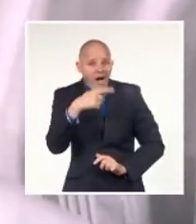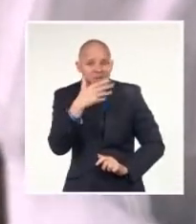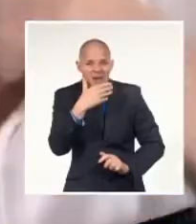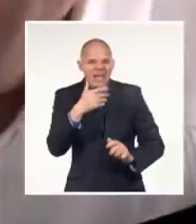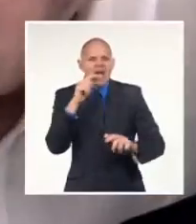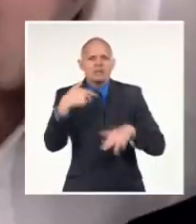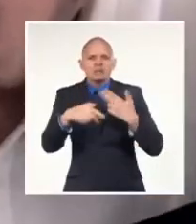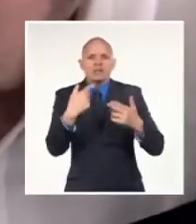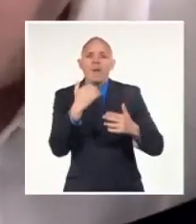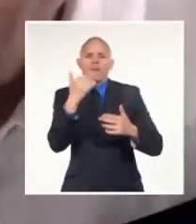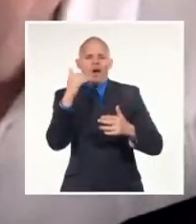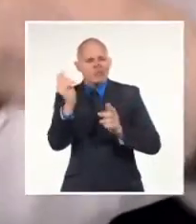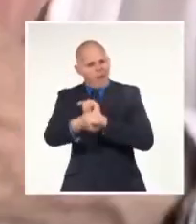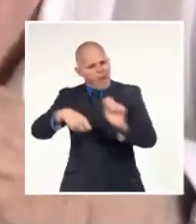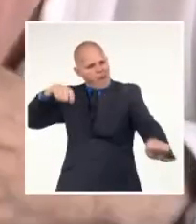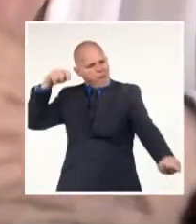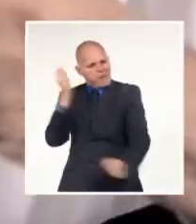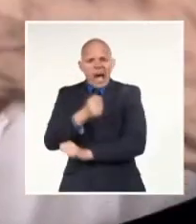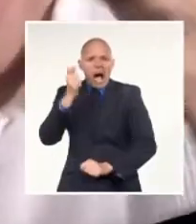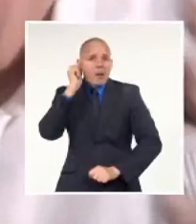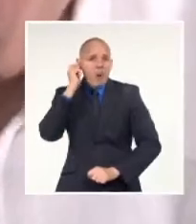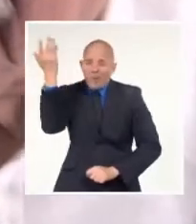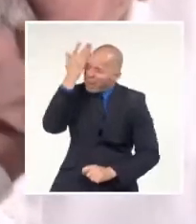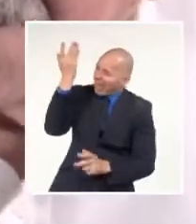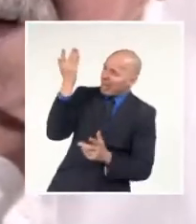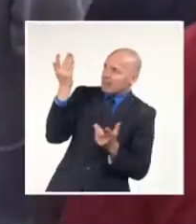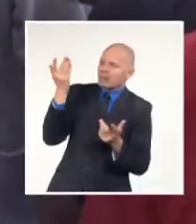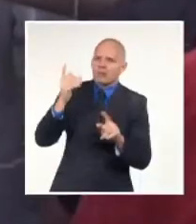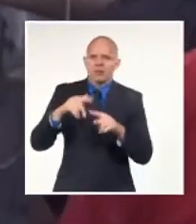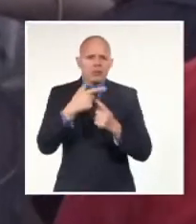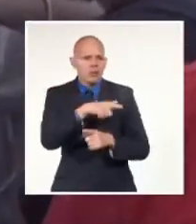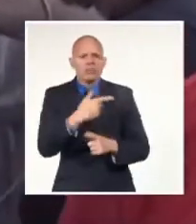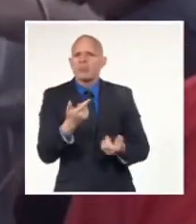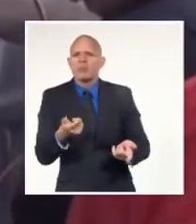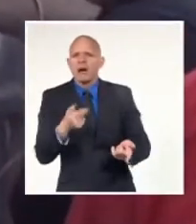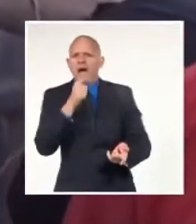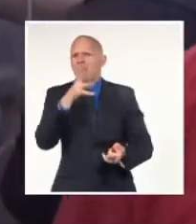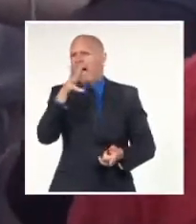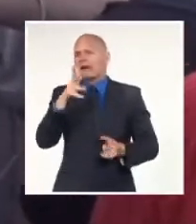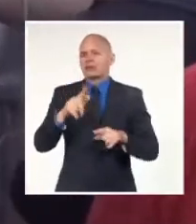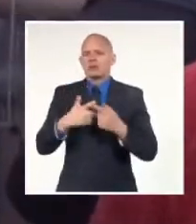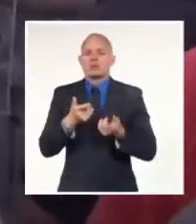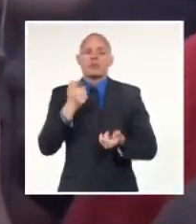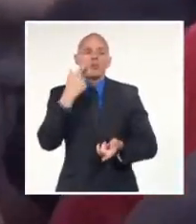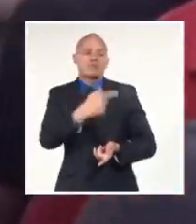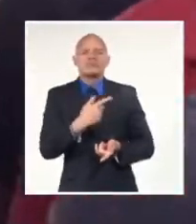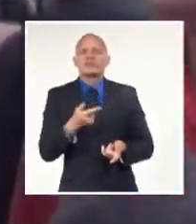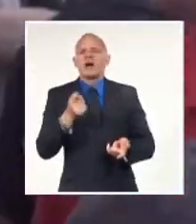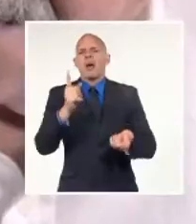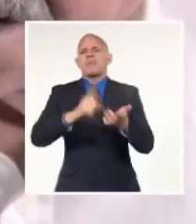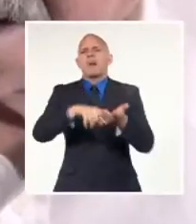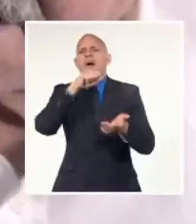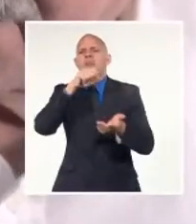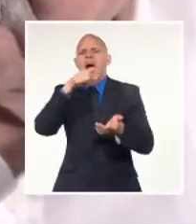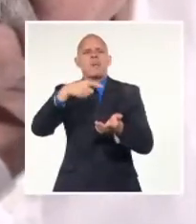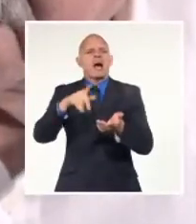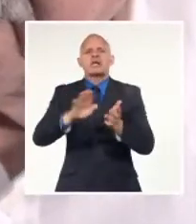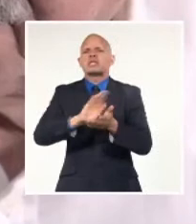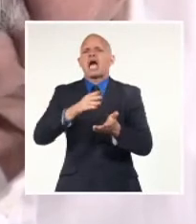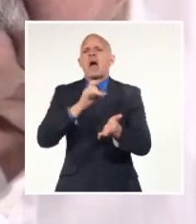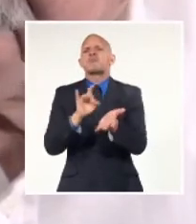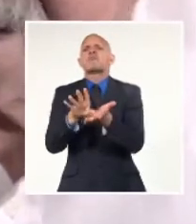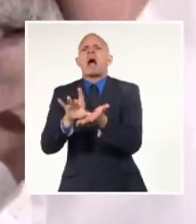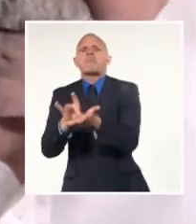superior, que protestaban porque habían despedido a sus papás. Y yo tenía en la cabeza eso. Y tenía en la cabeza la masacre